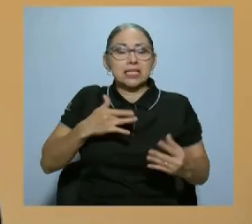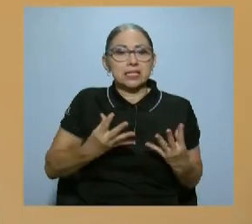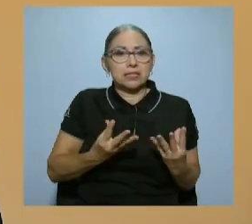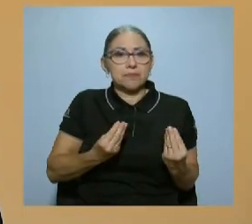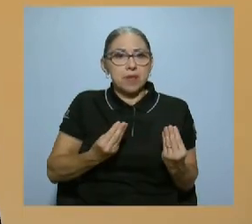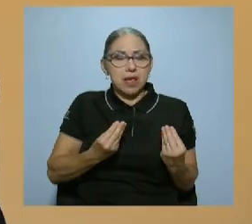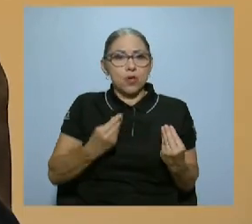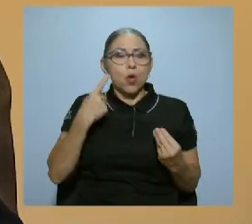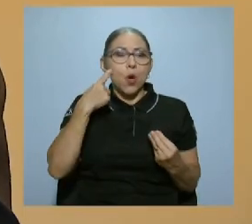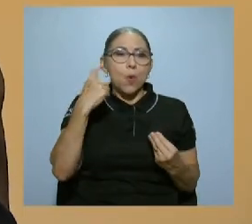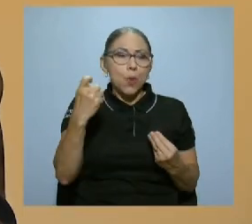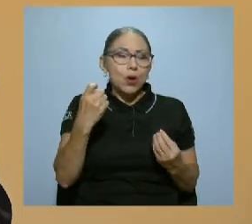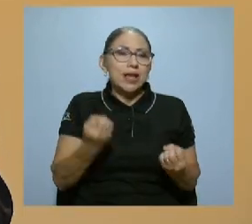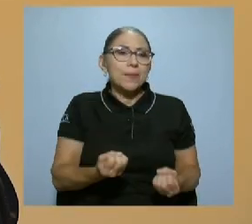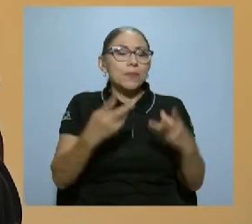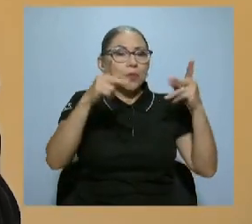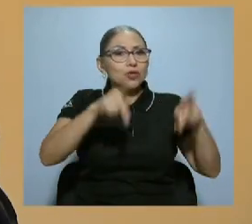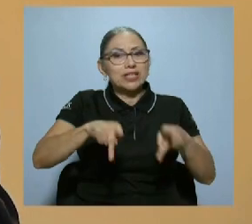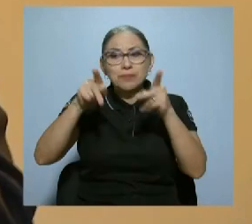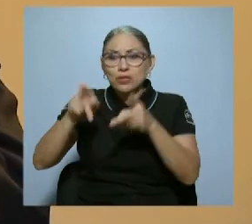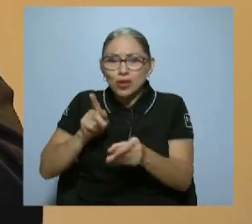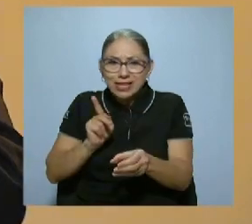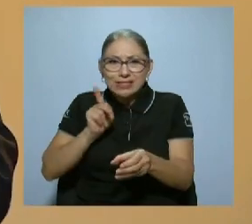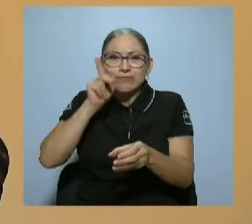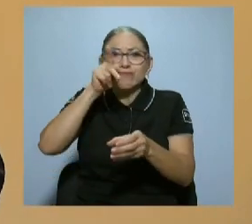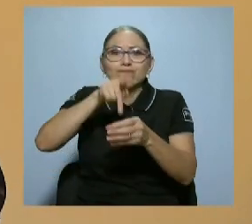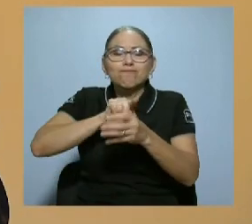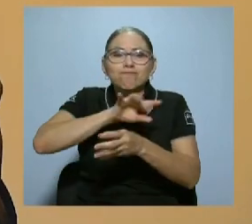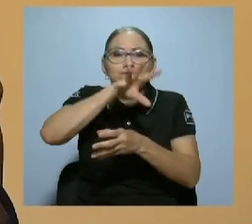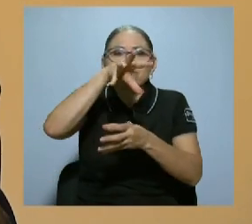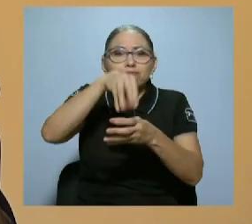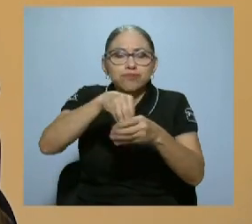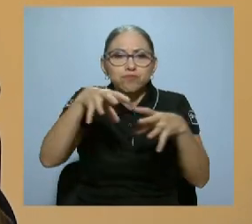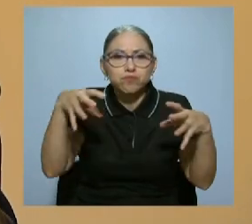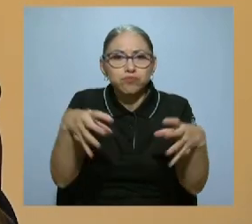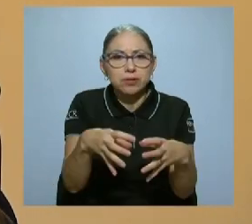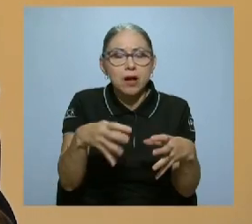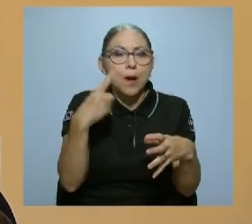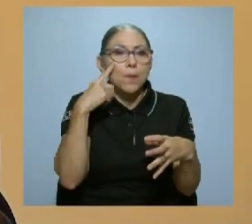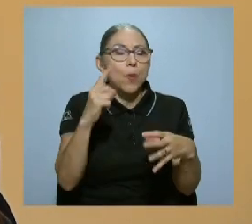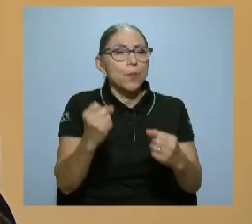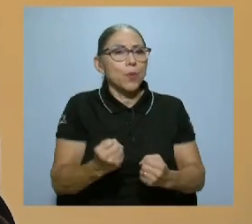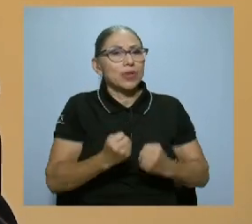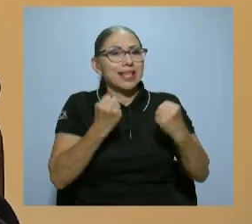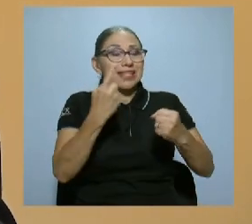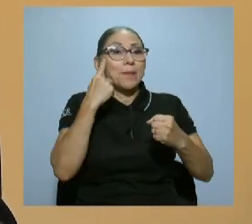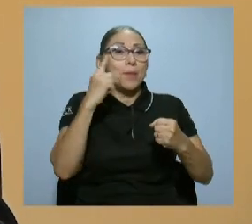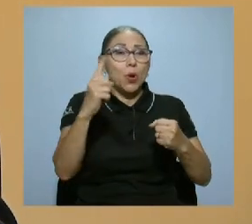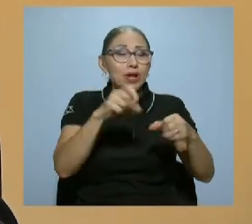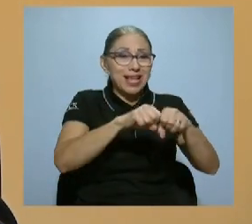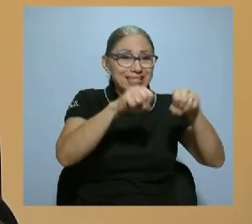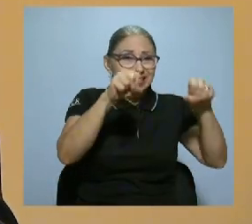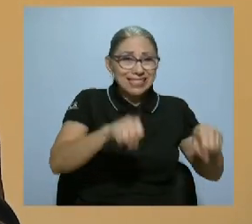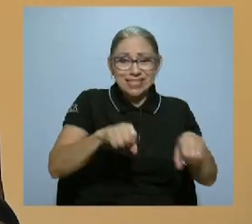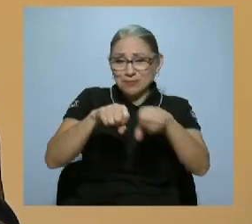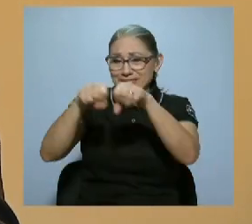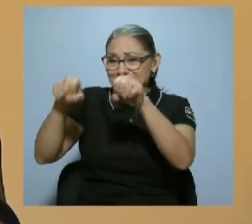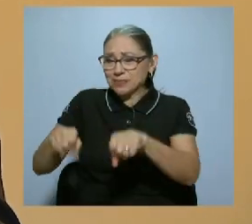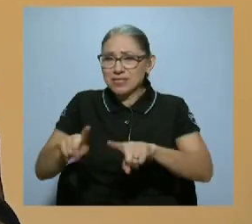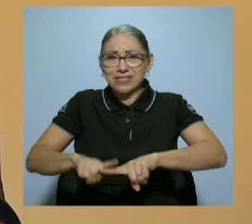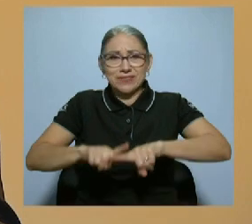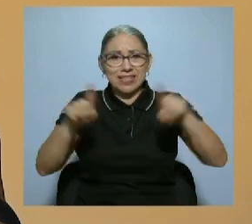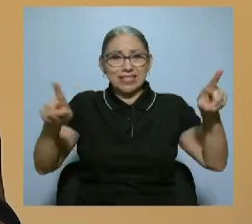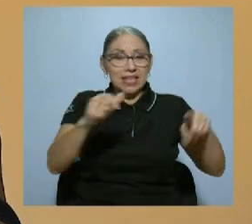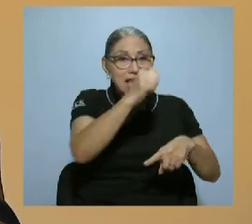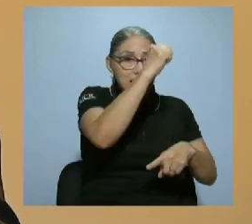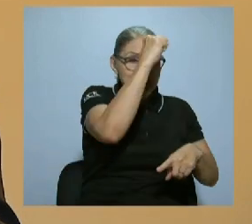de gente envuelta, por la potencia, por la diferencia de regímenes. La India es la democracia más